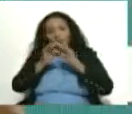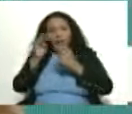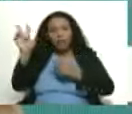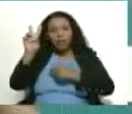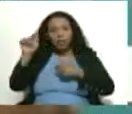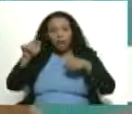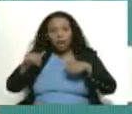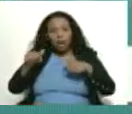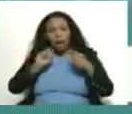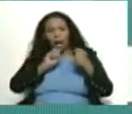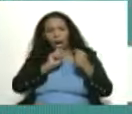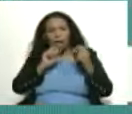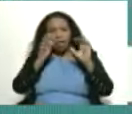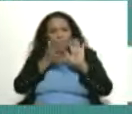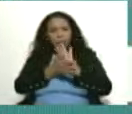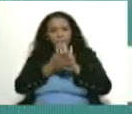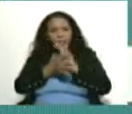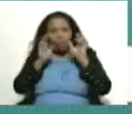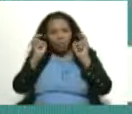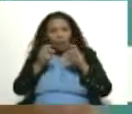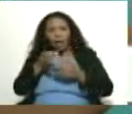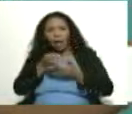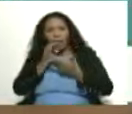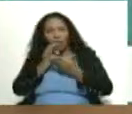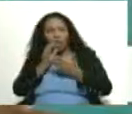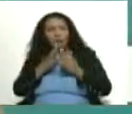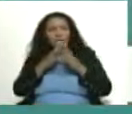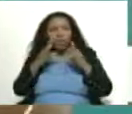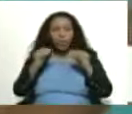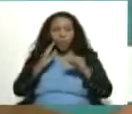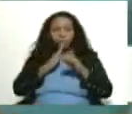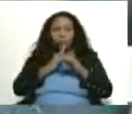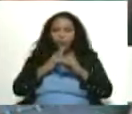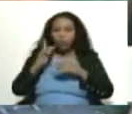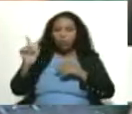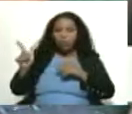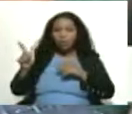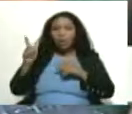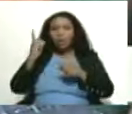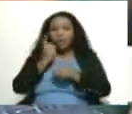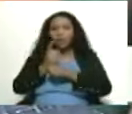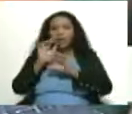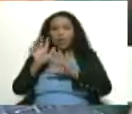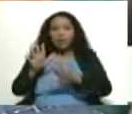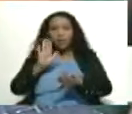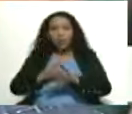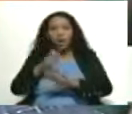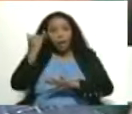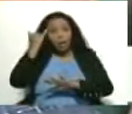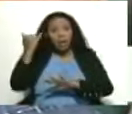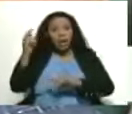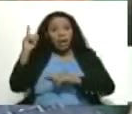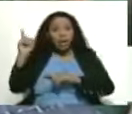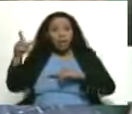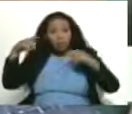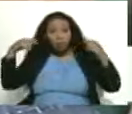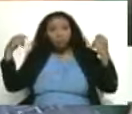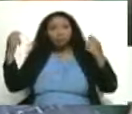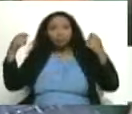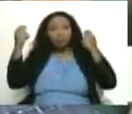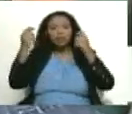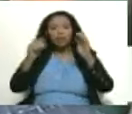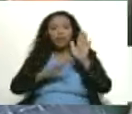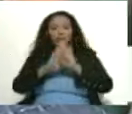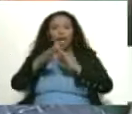venezolanas, de todos los desayunos, de todos los cafecitos, de todas las paradas de autobús, y así debe ser, porque la idea es que esta sea una campaña que eleve